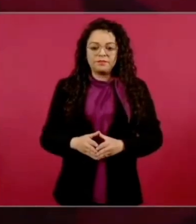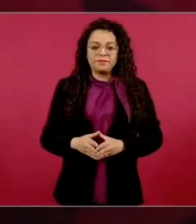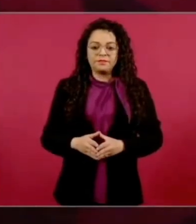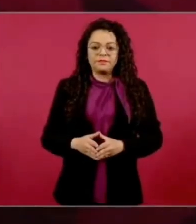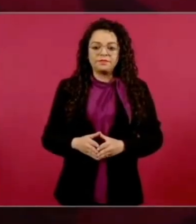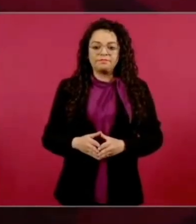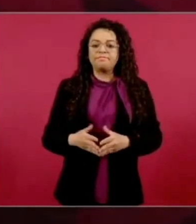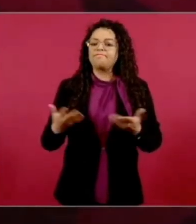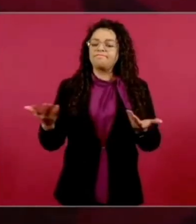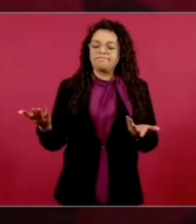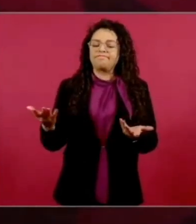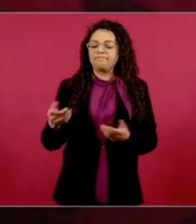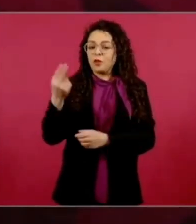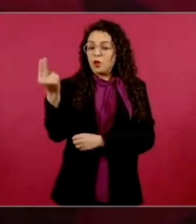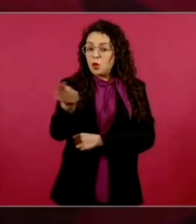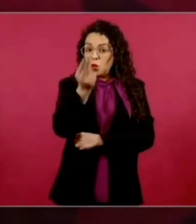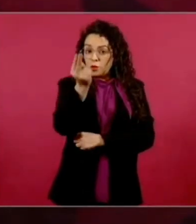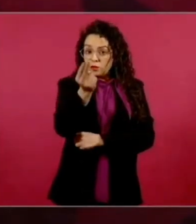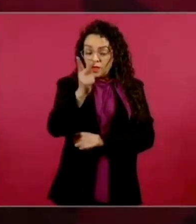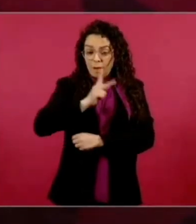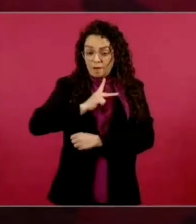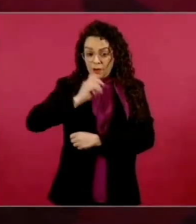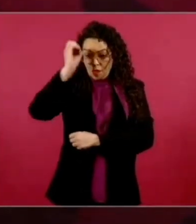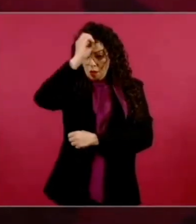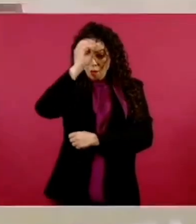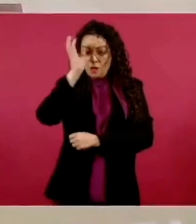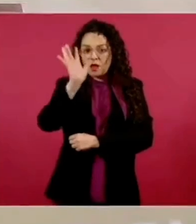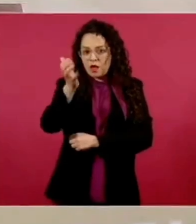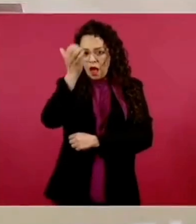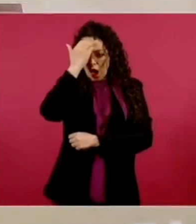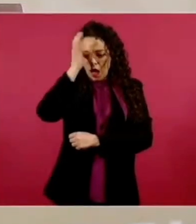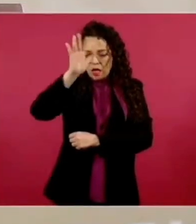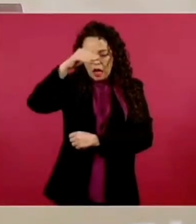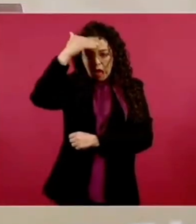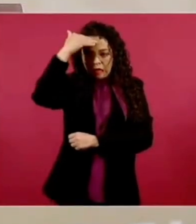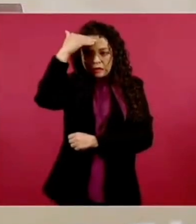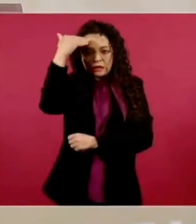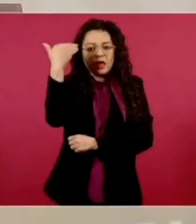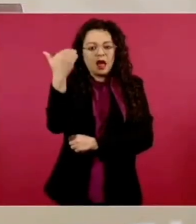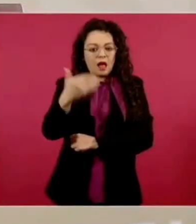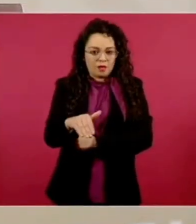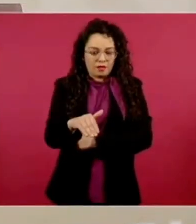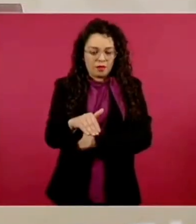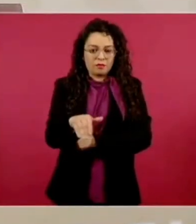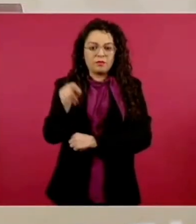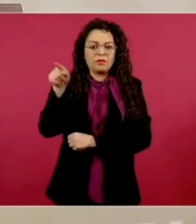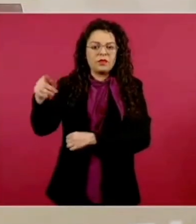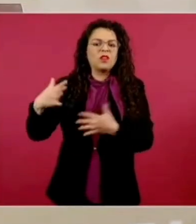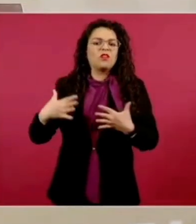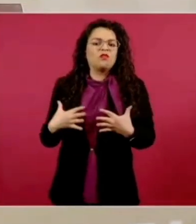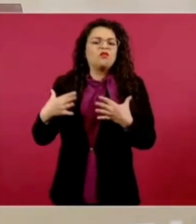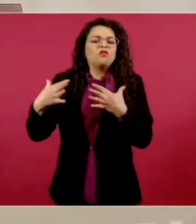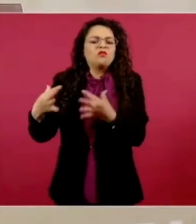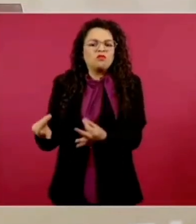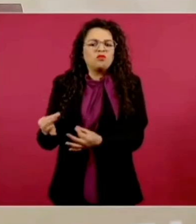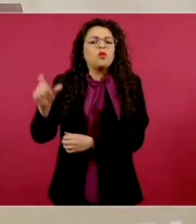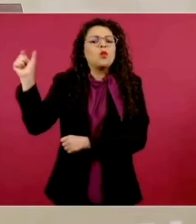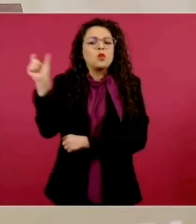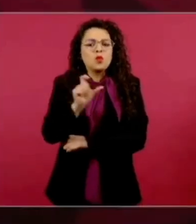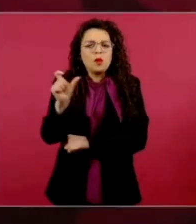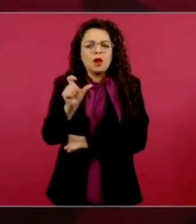estos organismos, la mayoría de ellos, los crearon en el periodo neoliberal,